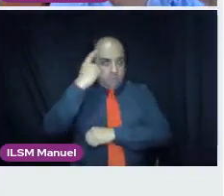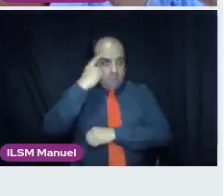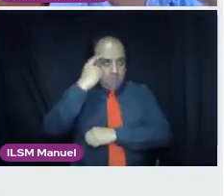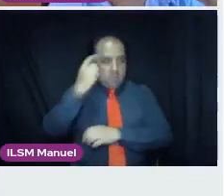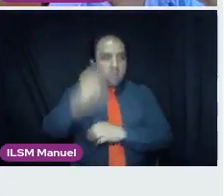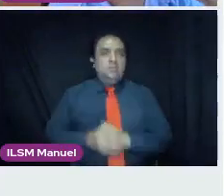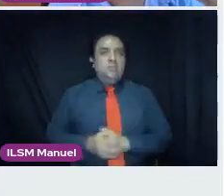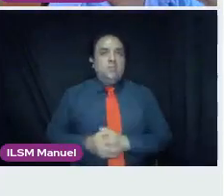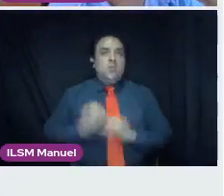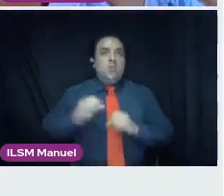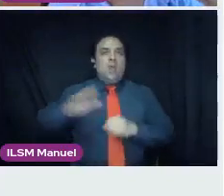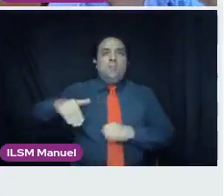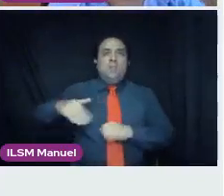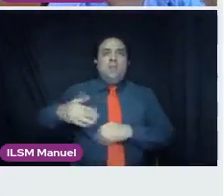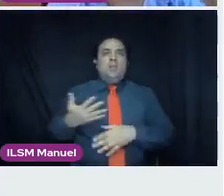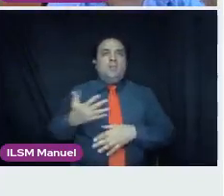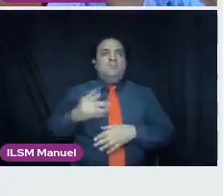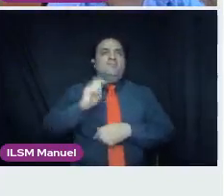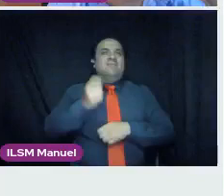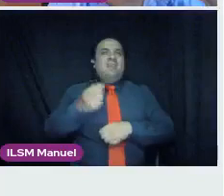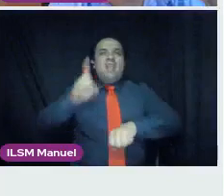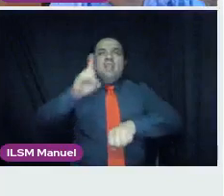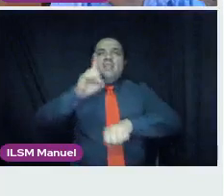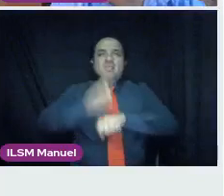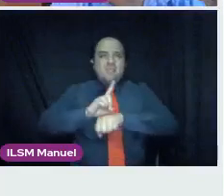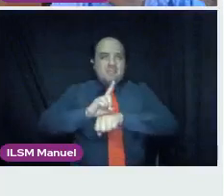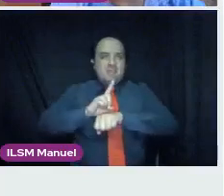muy recientemente fue el Día de la Prevención del Suicidio.